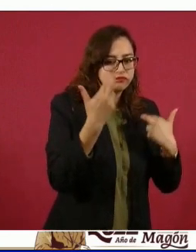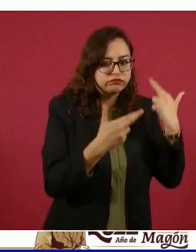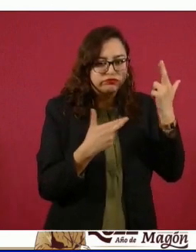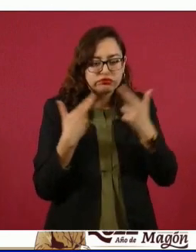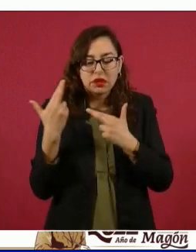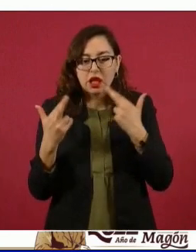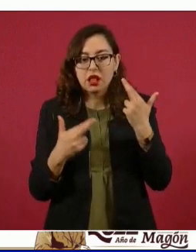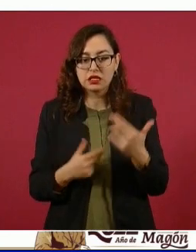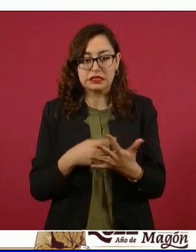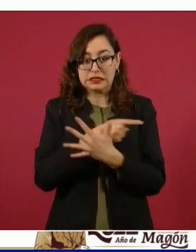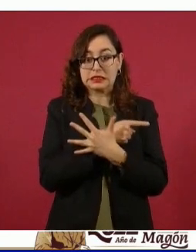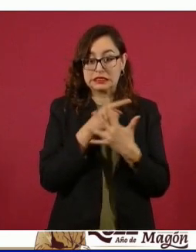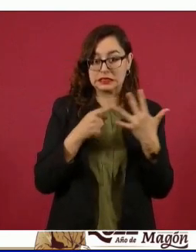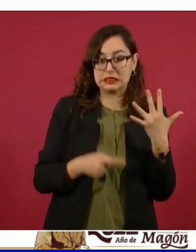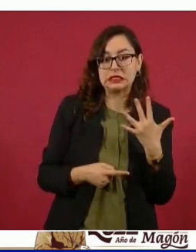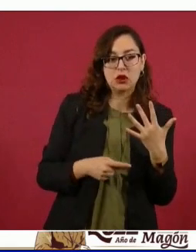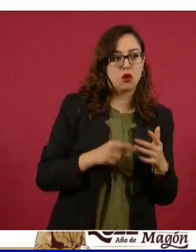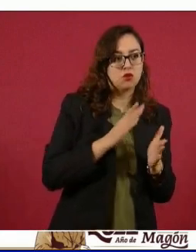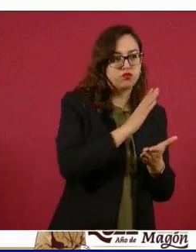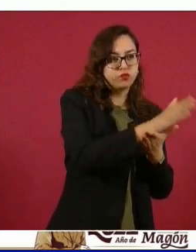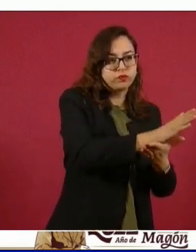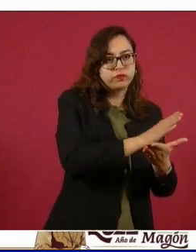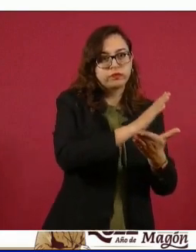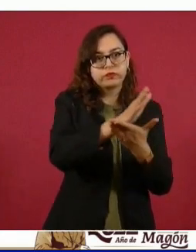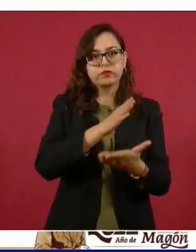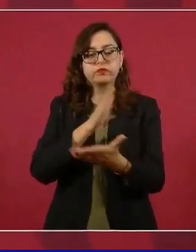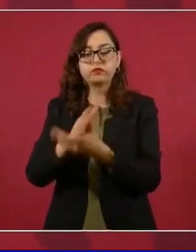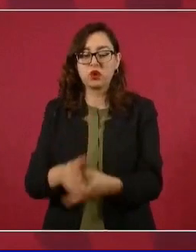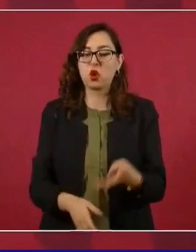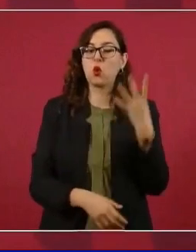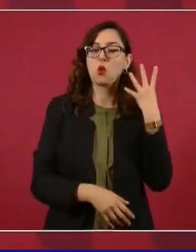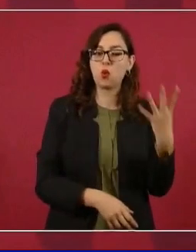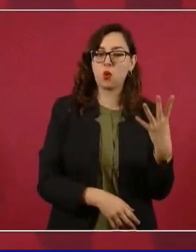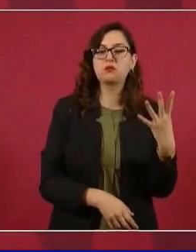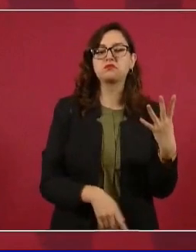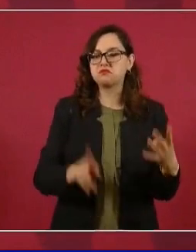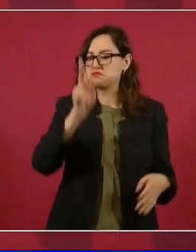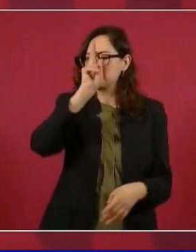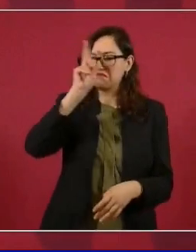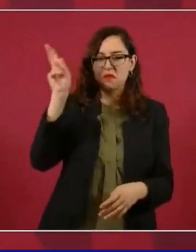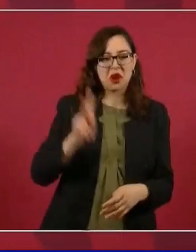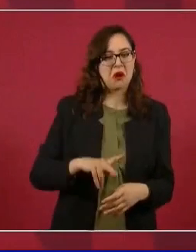serias irregularidades de diversos temas, y las cuatro fueron cerradas